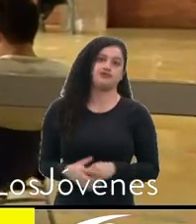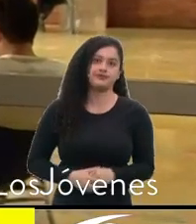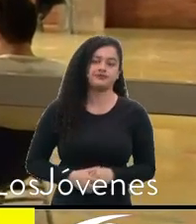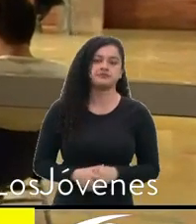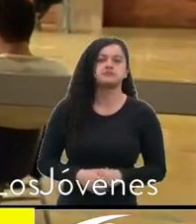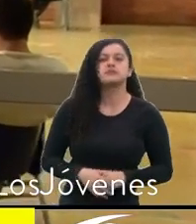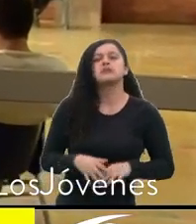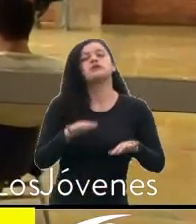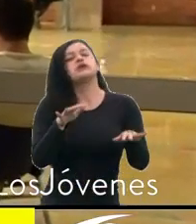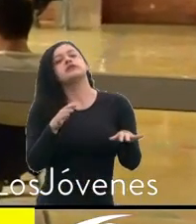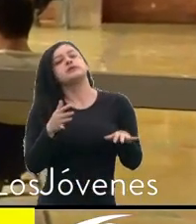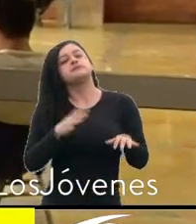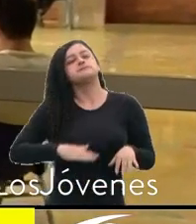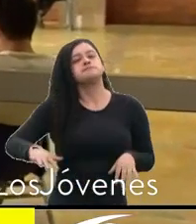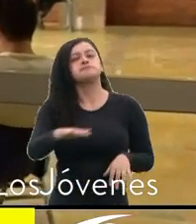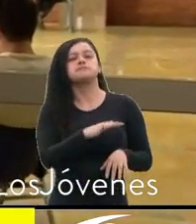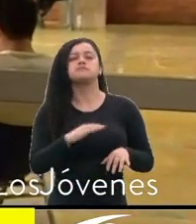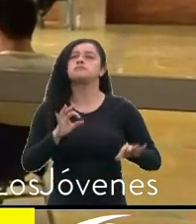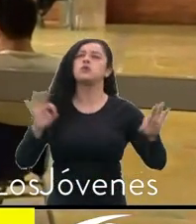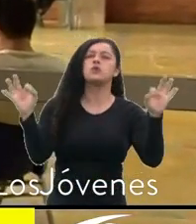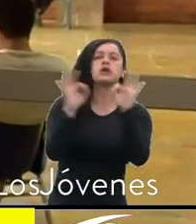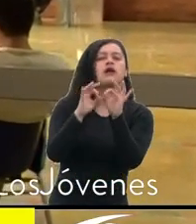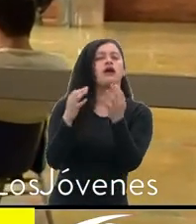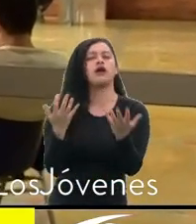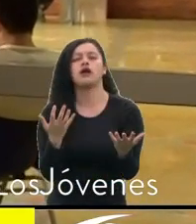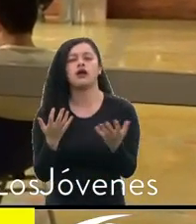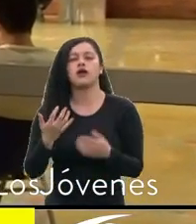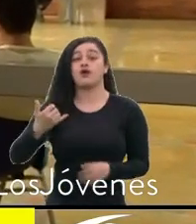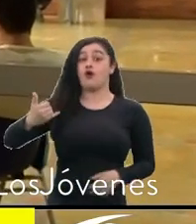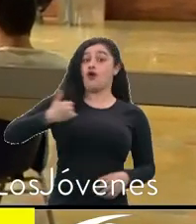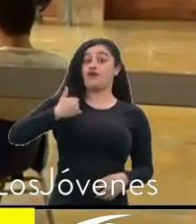nos tienen en cuenta en el sentido de que tenemos